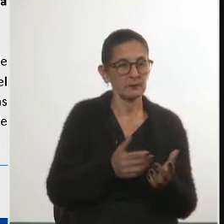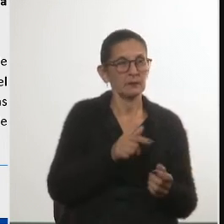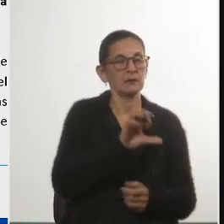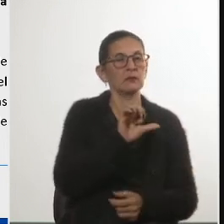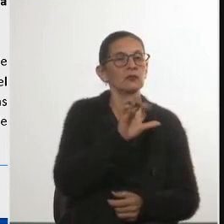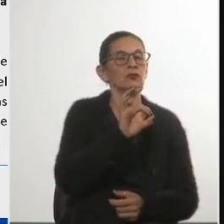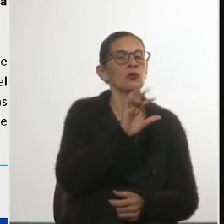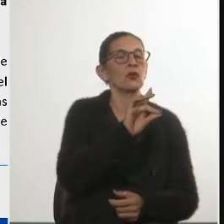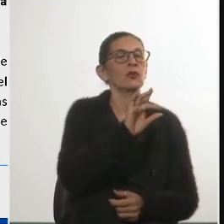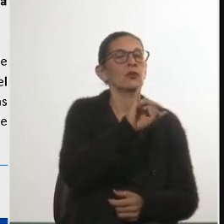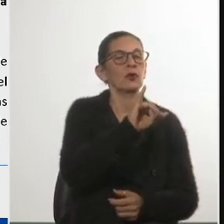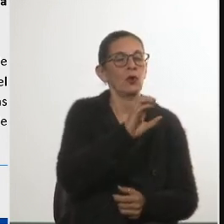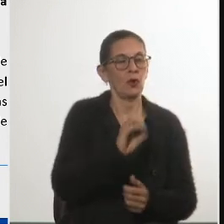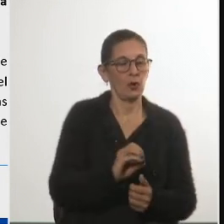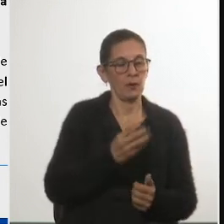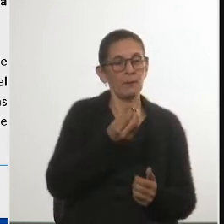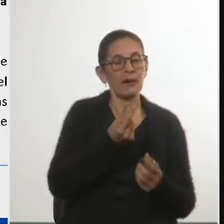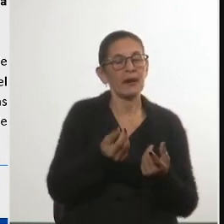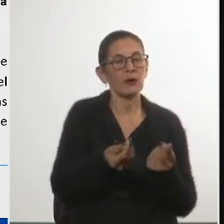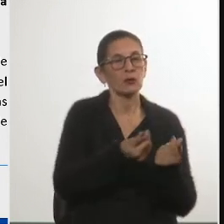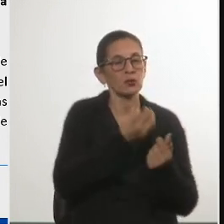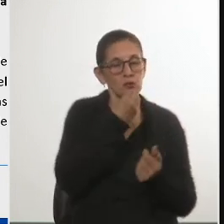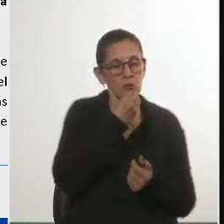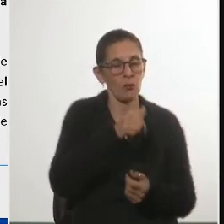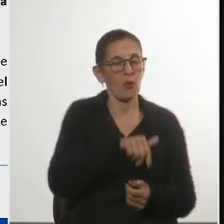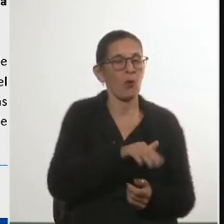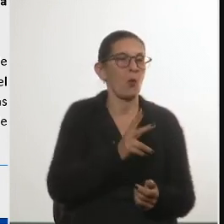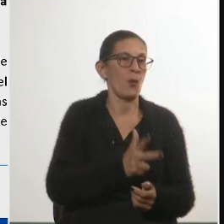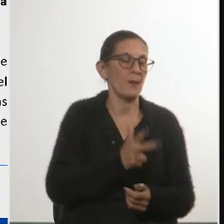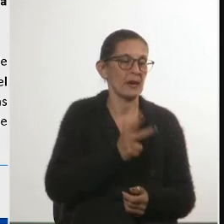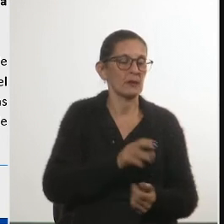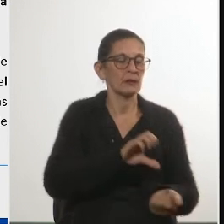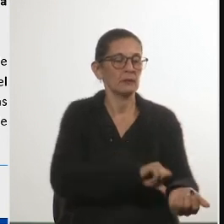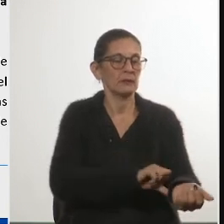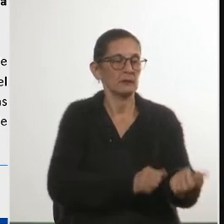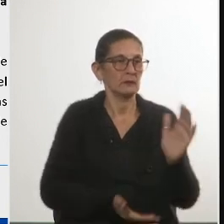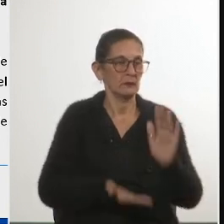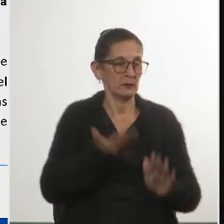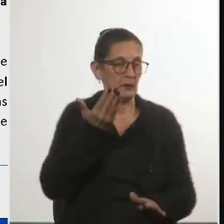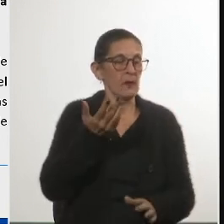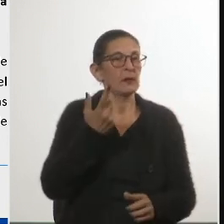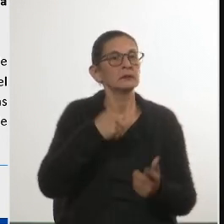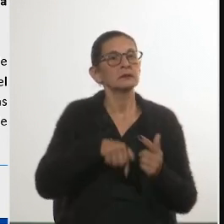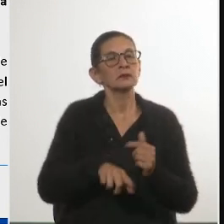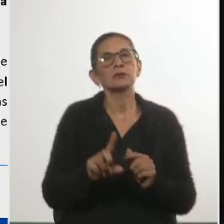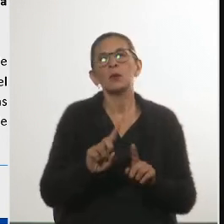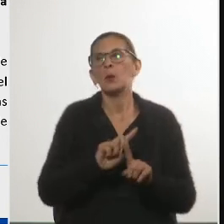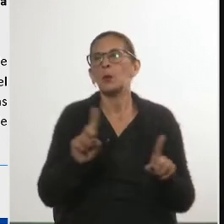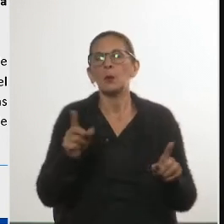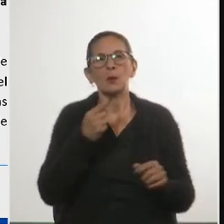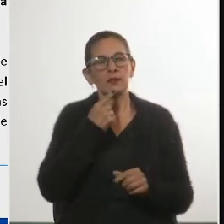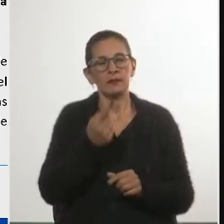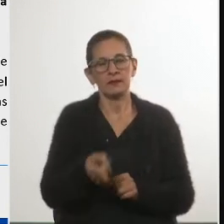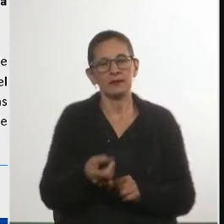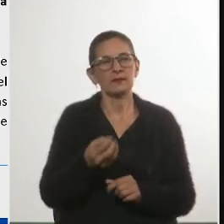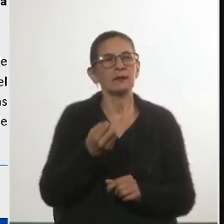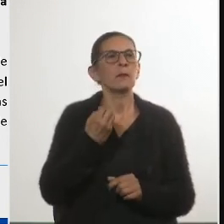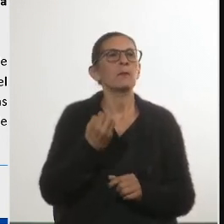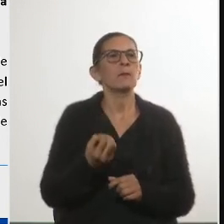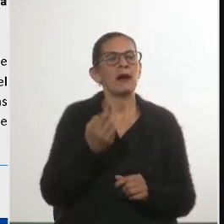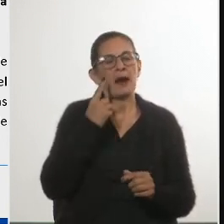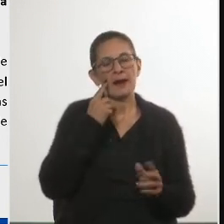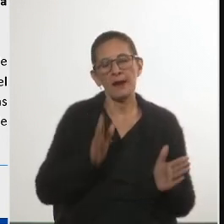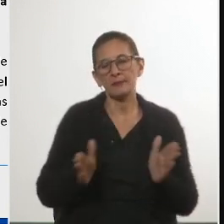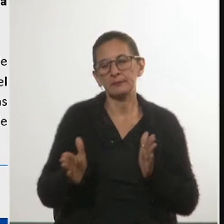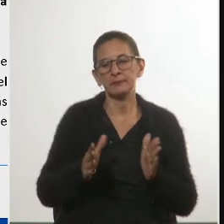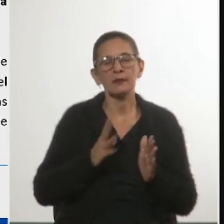sodio presente en el agua de consumo humano y la presión arterial, y por eso no establece la OMS parámetros